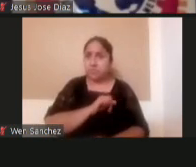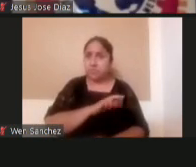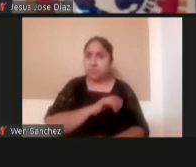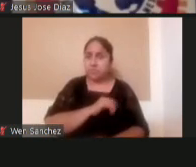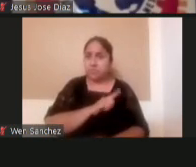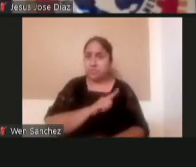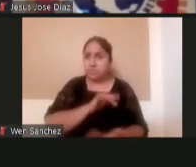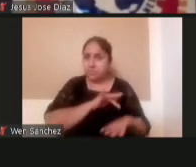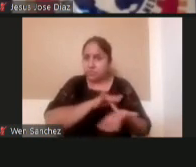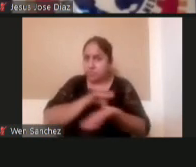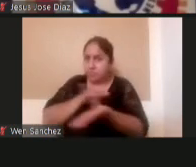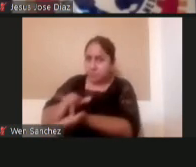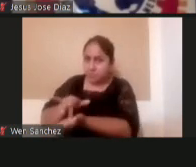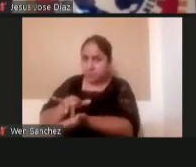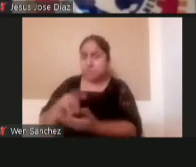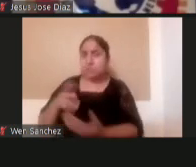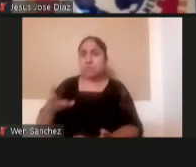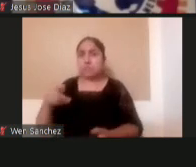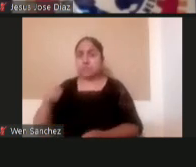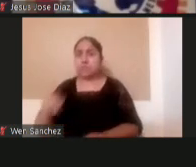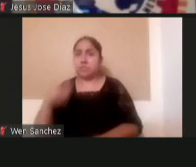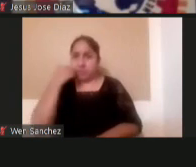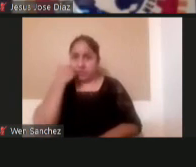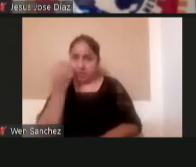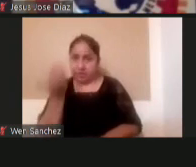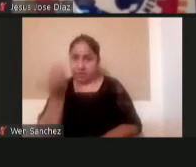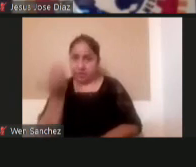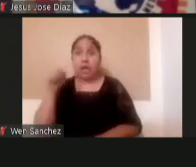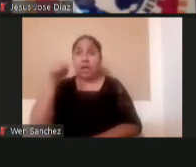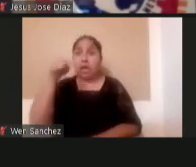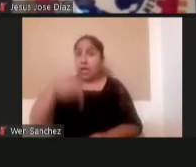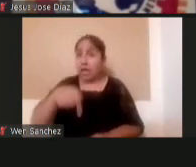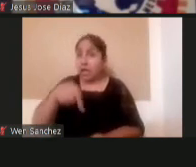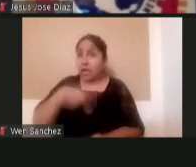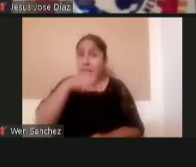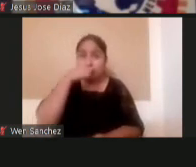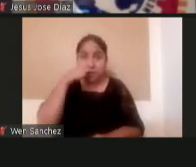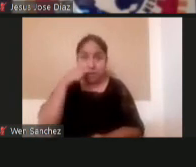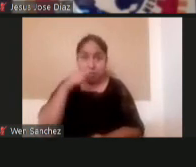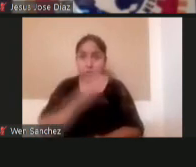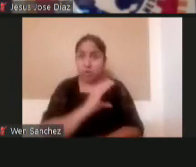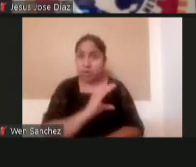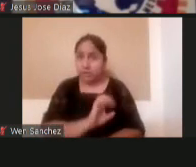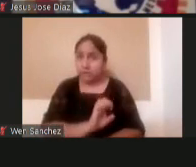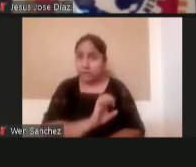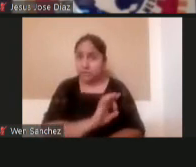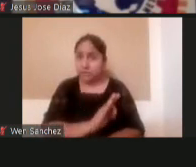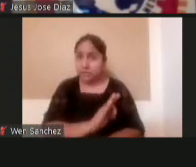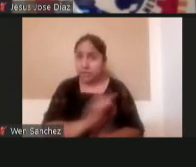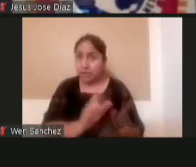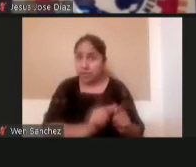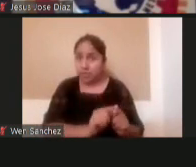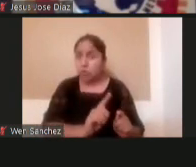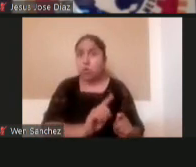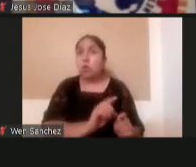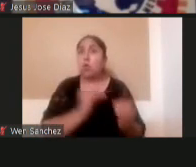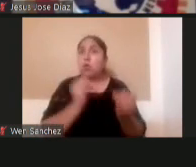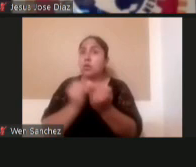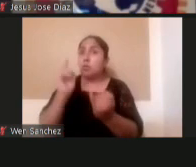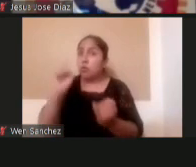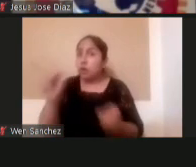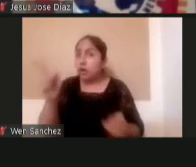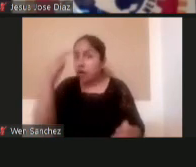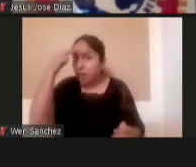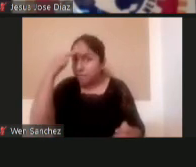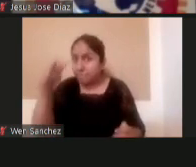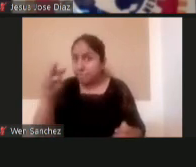se envíe a las oficinas centrales de la Comisión Federal de Electricidad. Quien esté a favor de esto, favor de